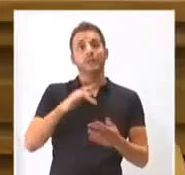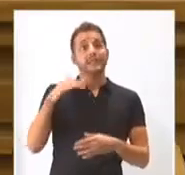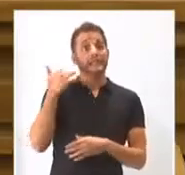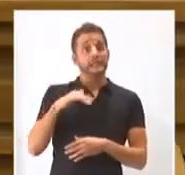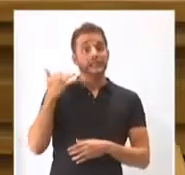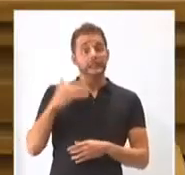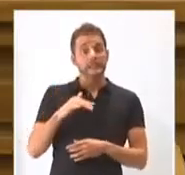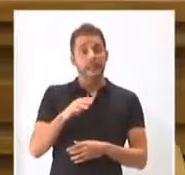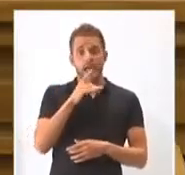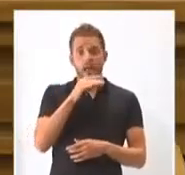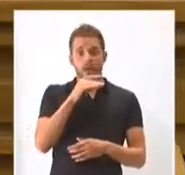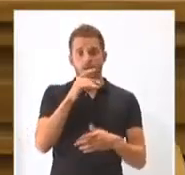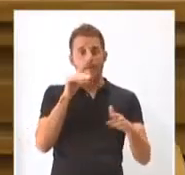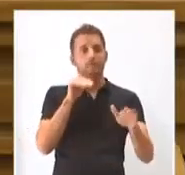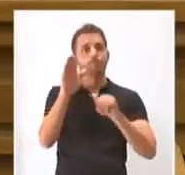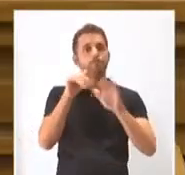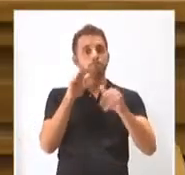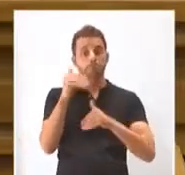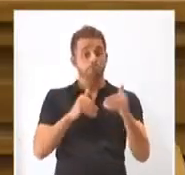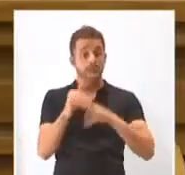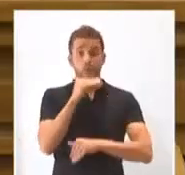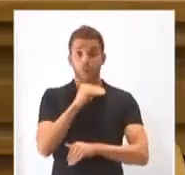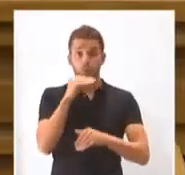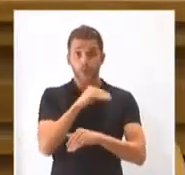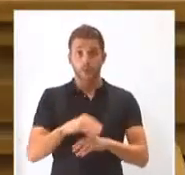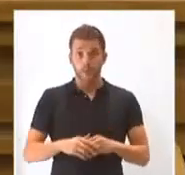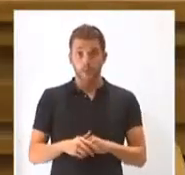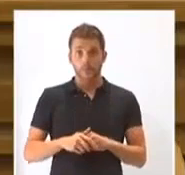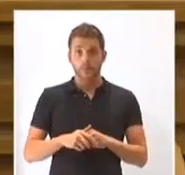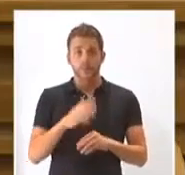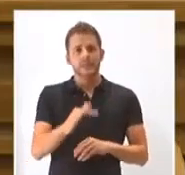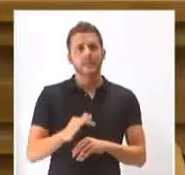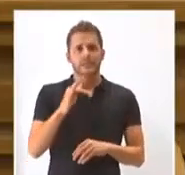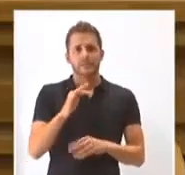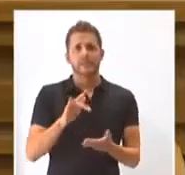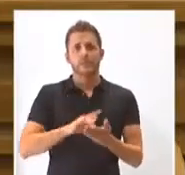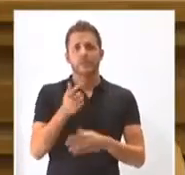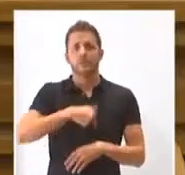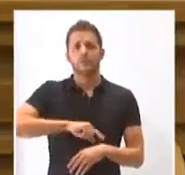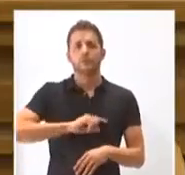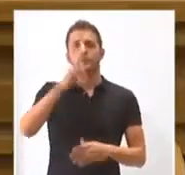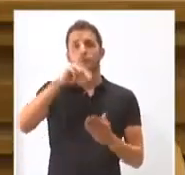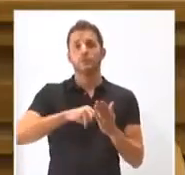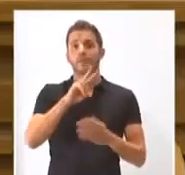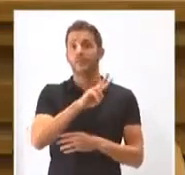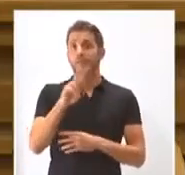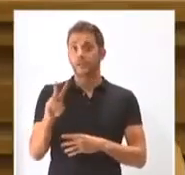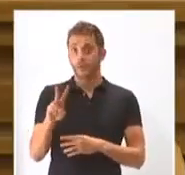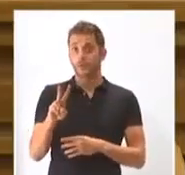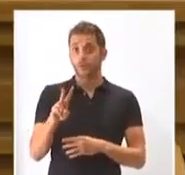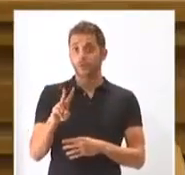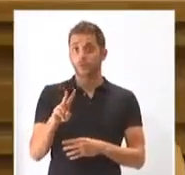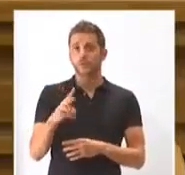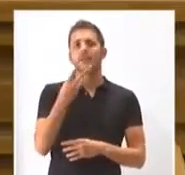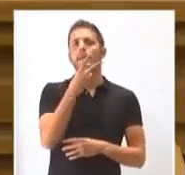está en licitación ahora en octubre y además nos vamos a plantear en el 2022 más de